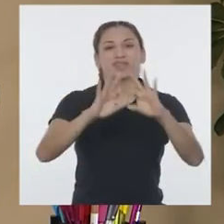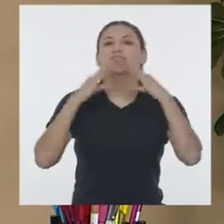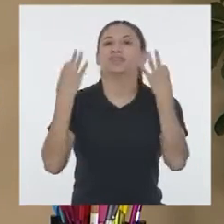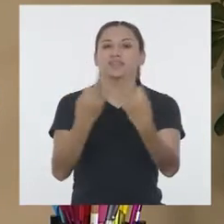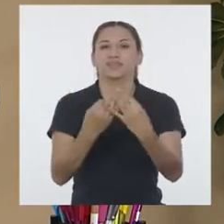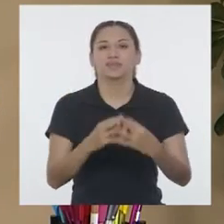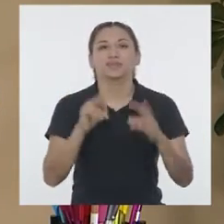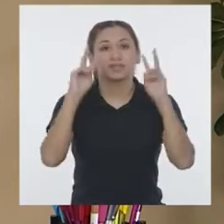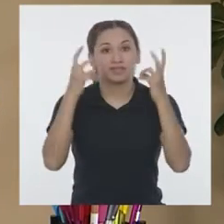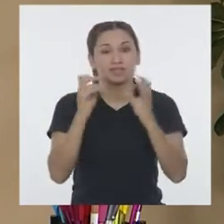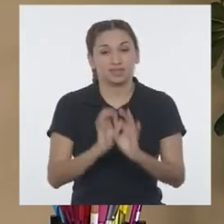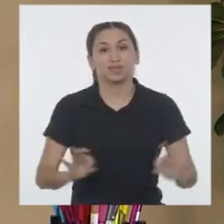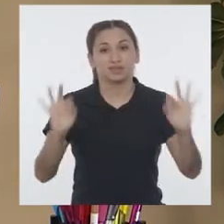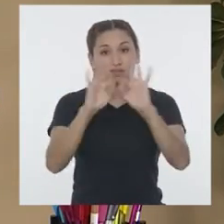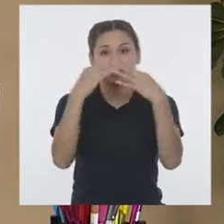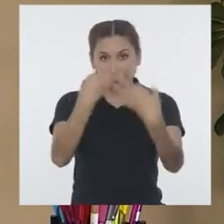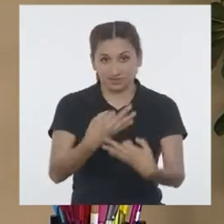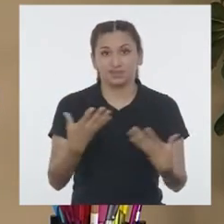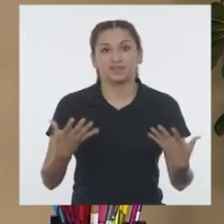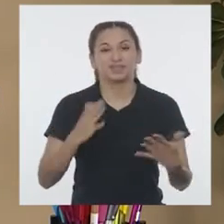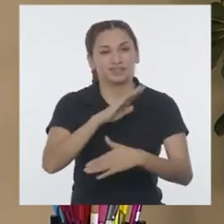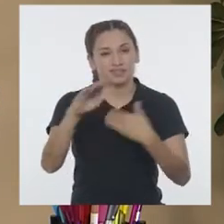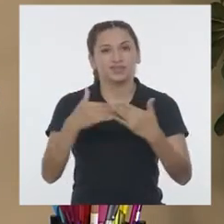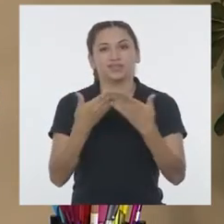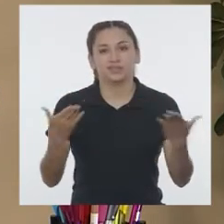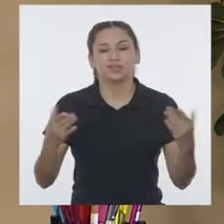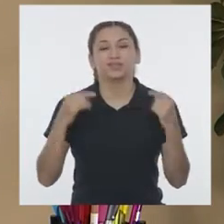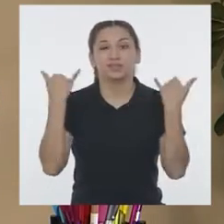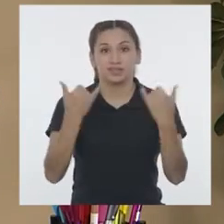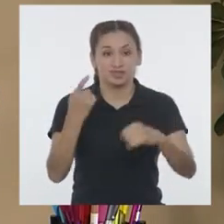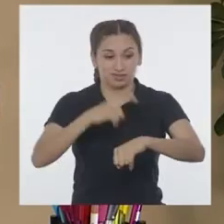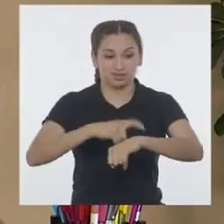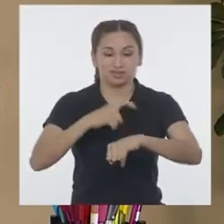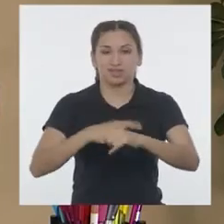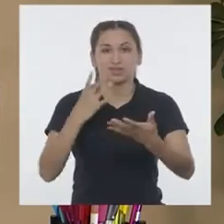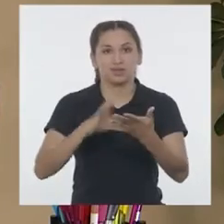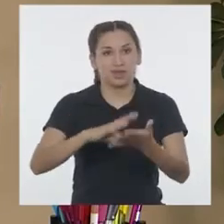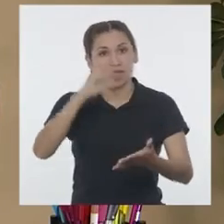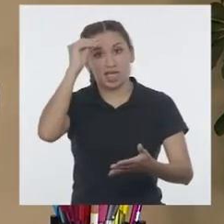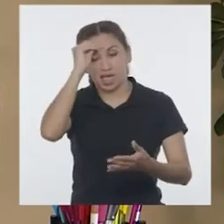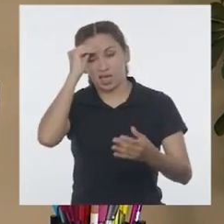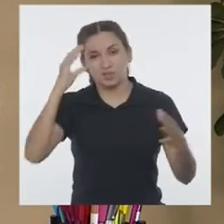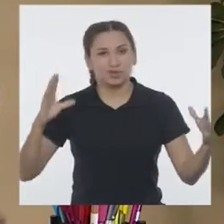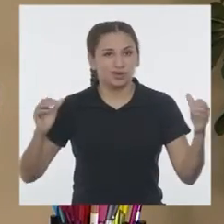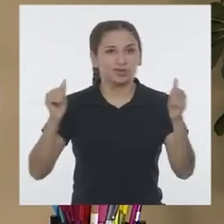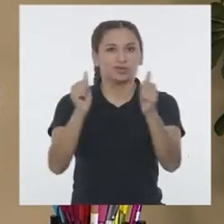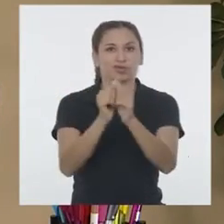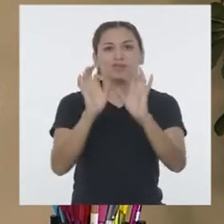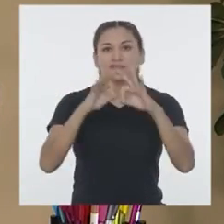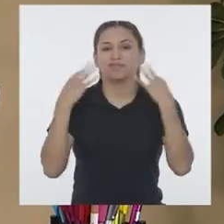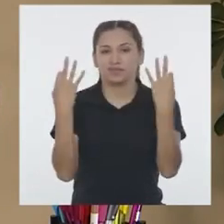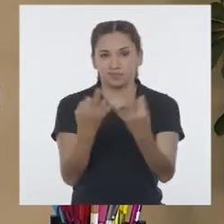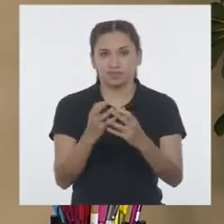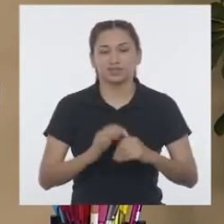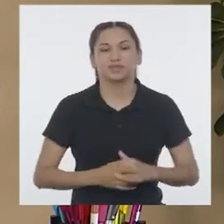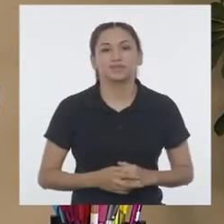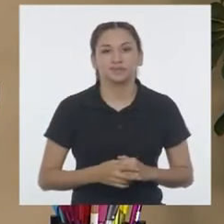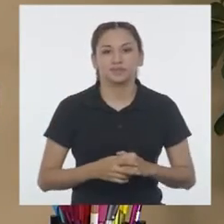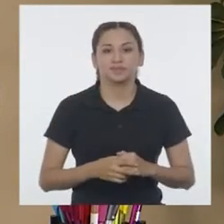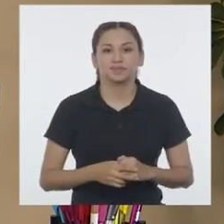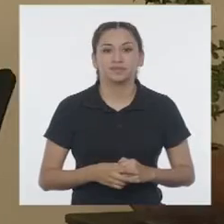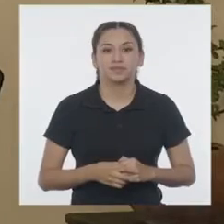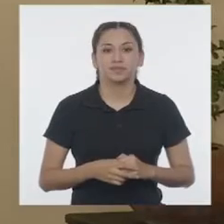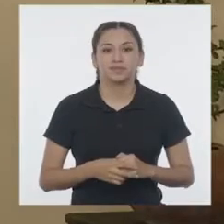Hola familias, tema importante, ¿verdad? Como todos, ha llegado el momento de aprender con las familias.